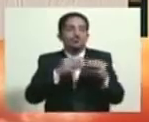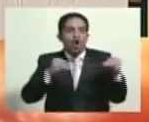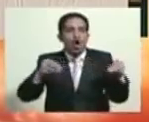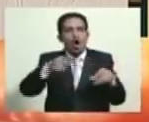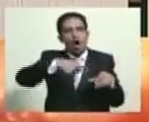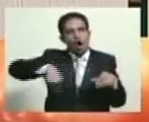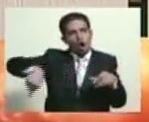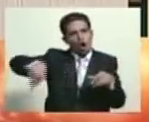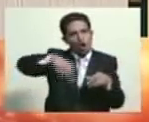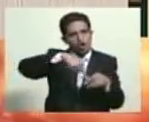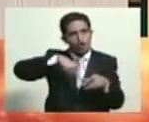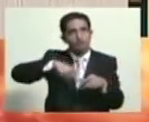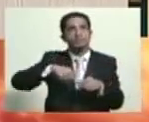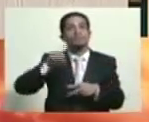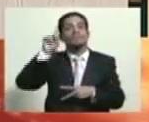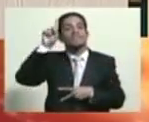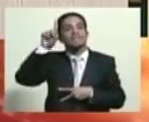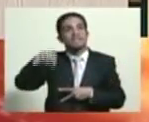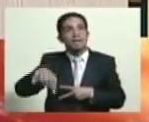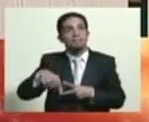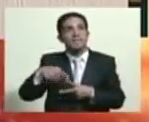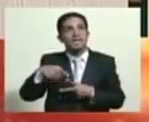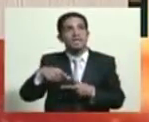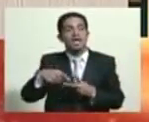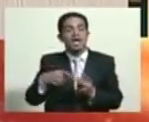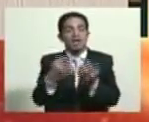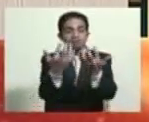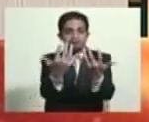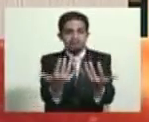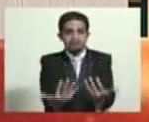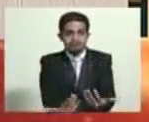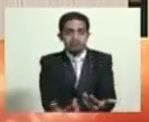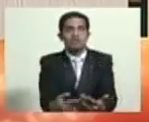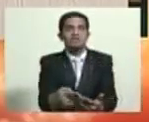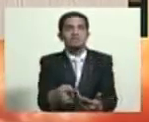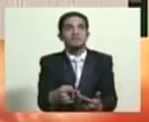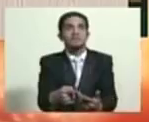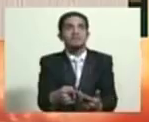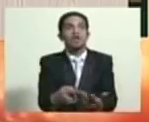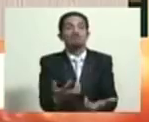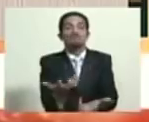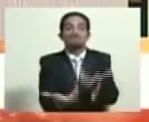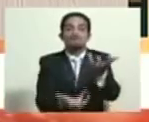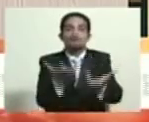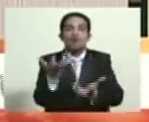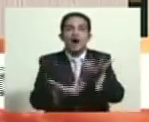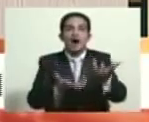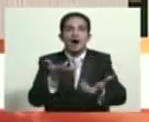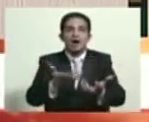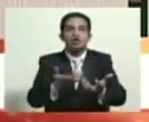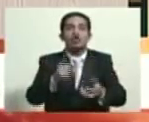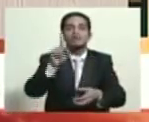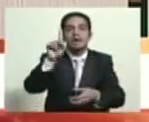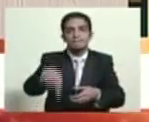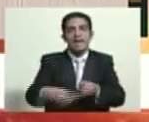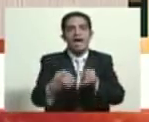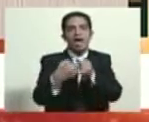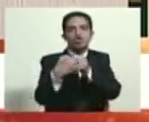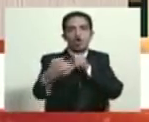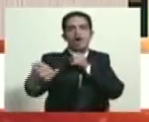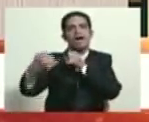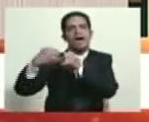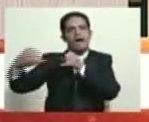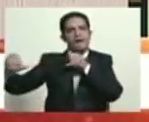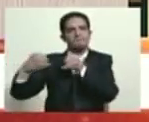y también fuera hacia abajo y se transmitiera el fuego por los cables de transmisión.